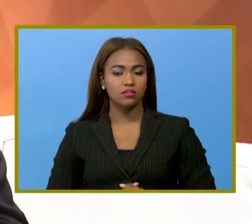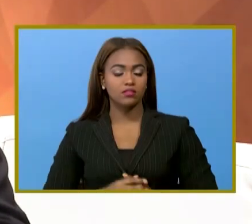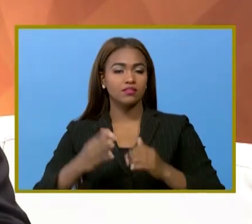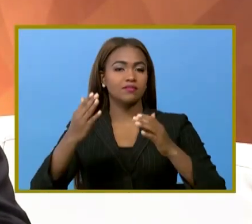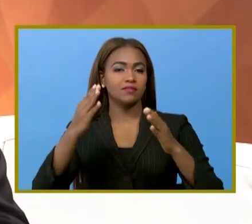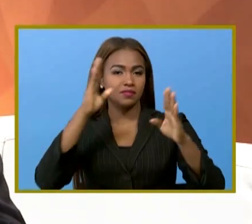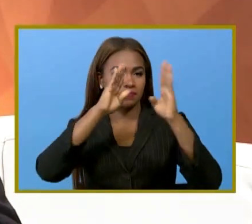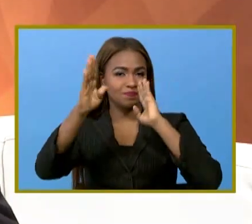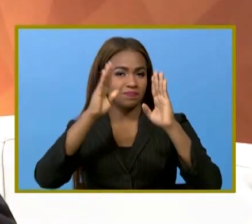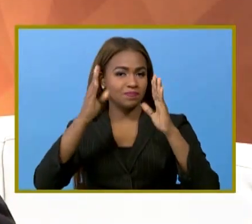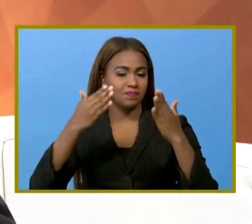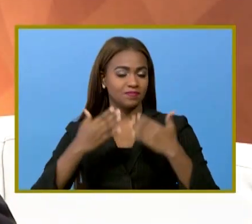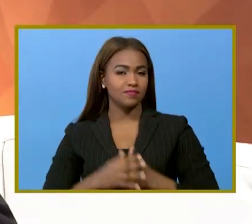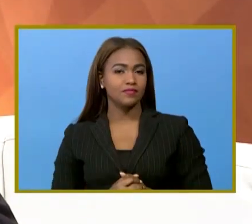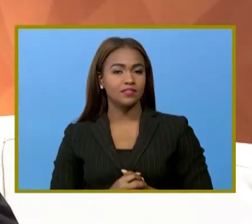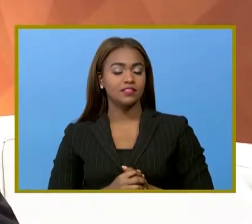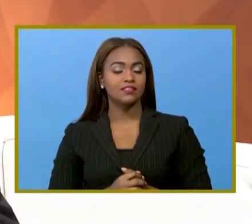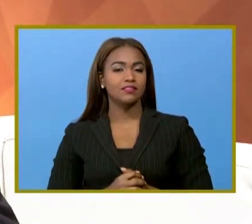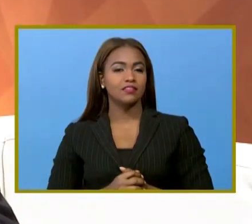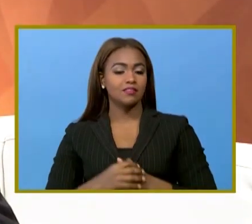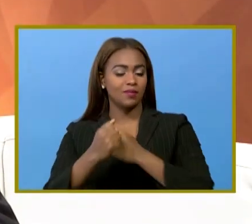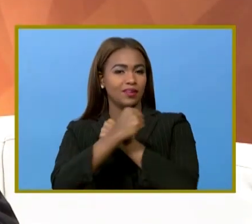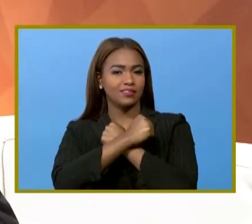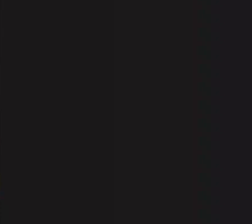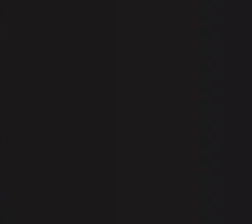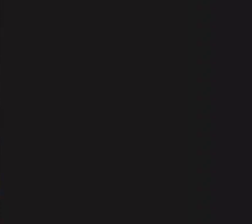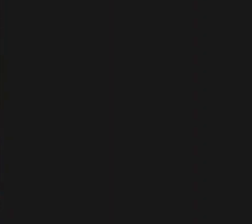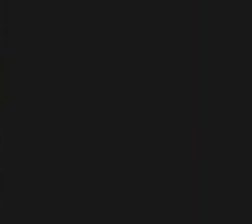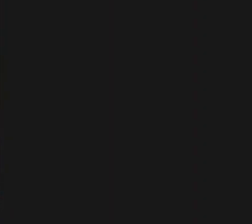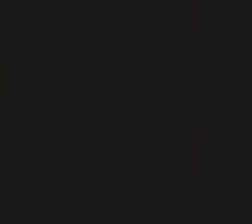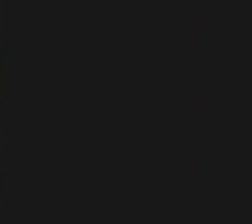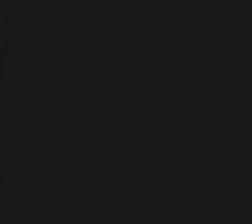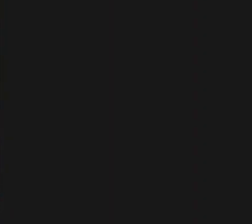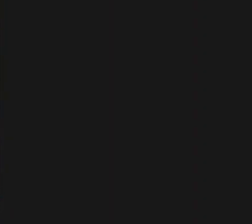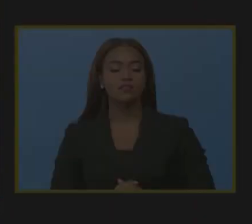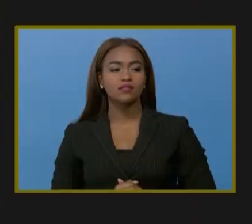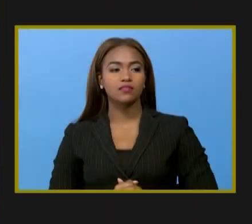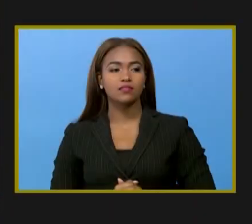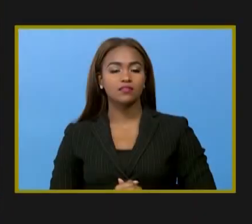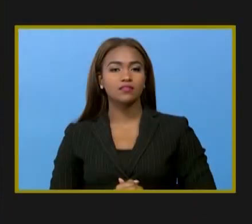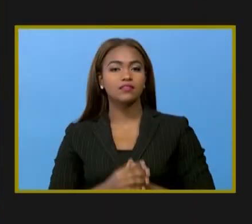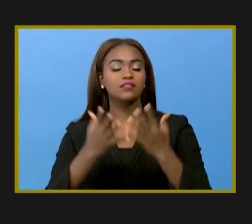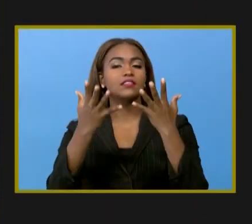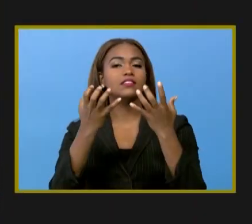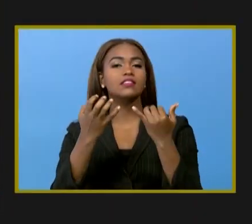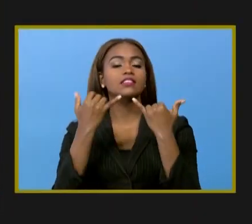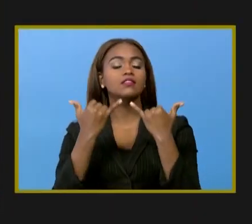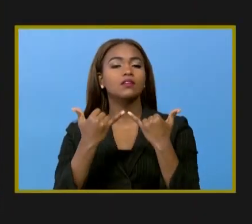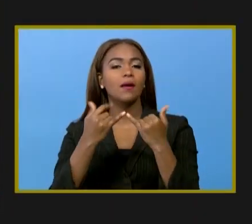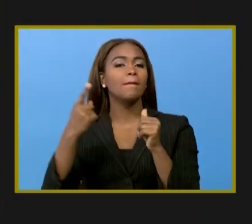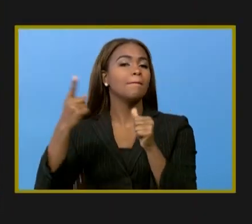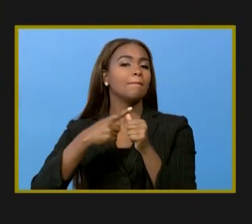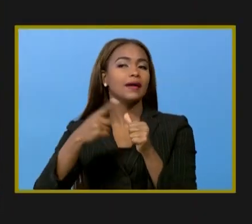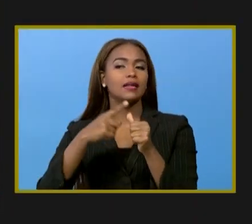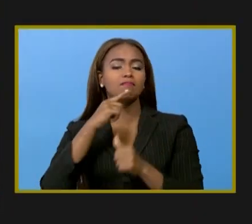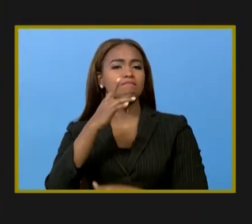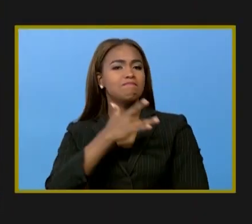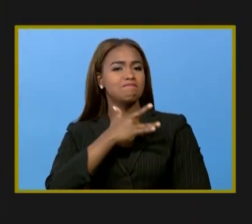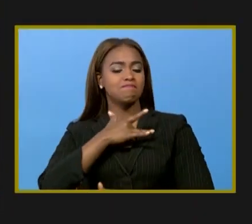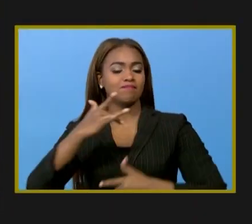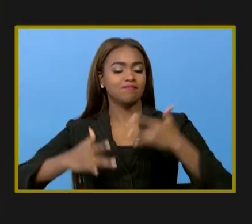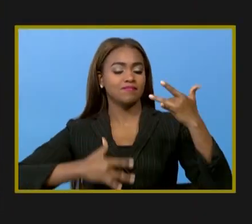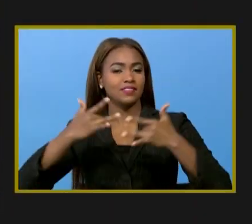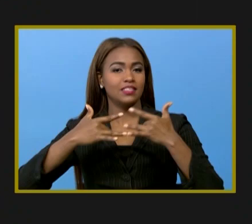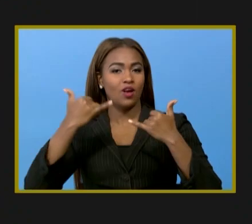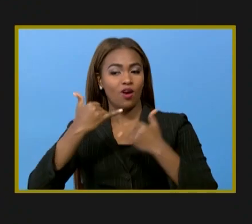contacto contigo. Abrazo para ti, querido hermano. Quiero, quiero, verdad, bueno, primero que me da mucha alegría poder